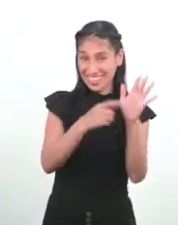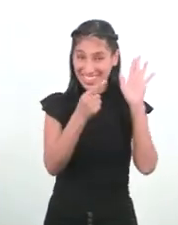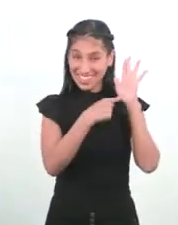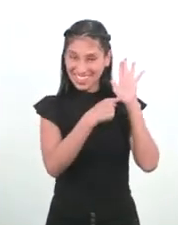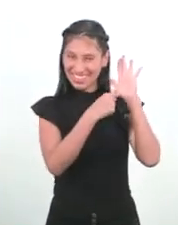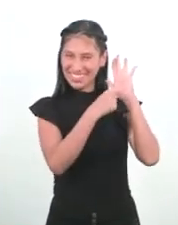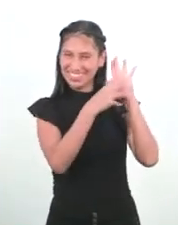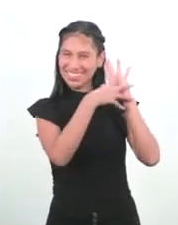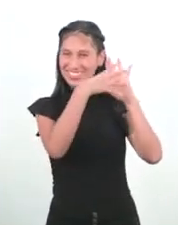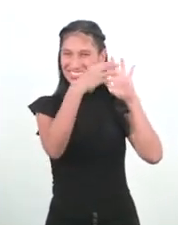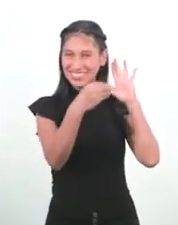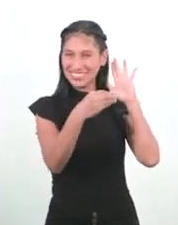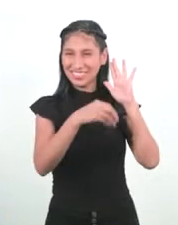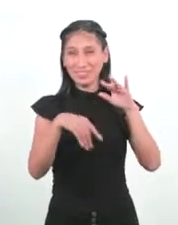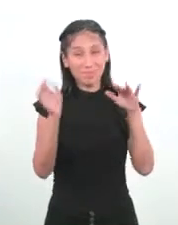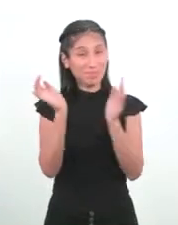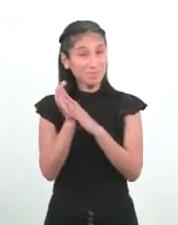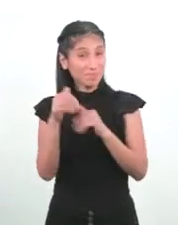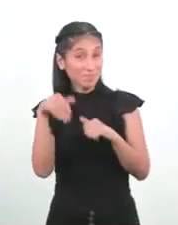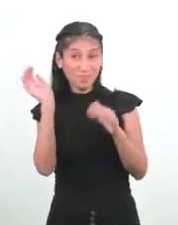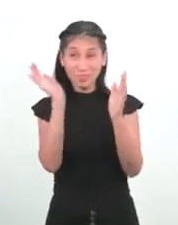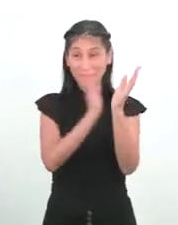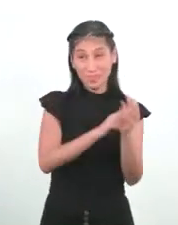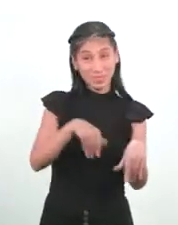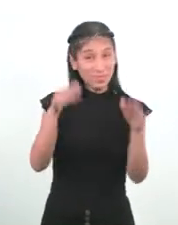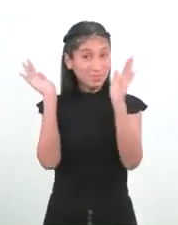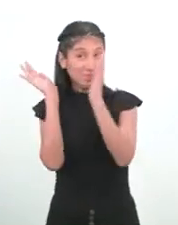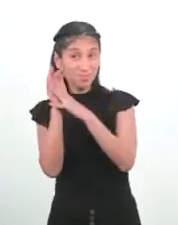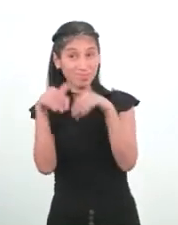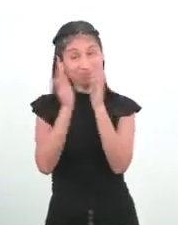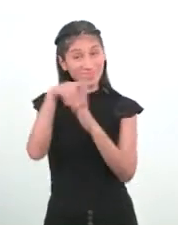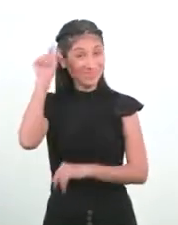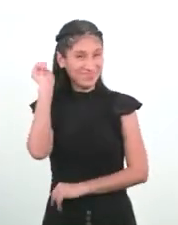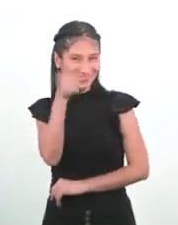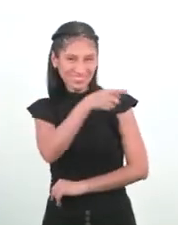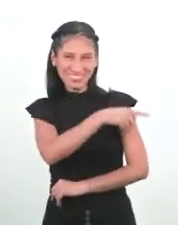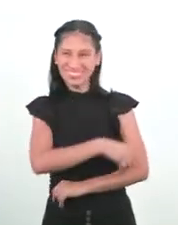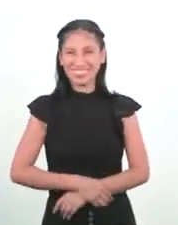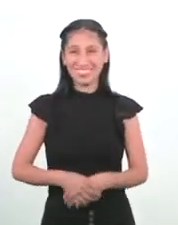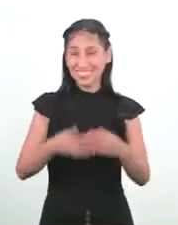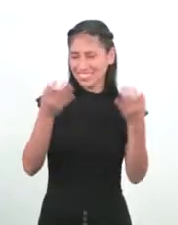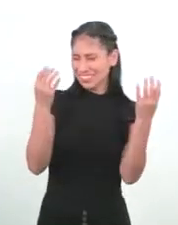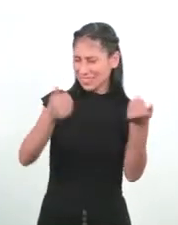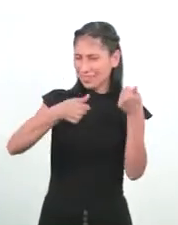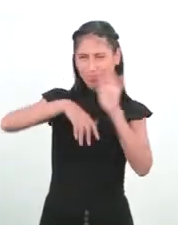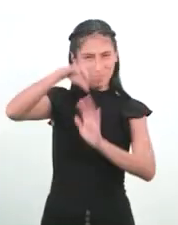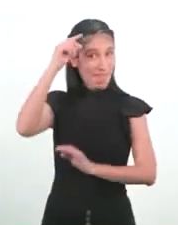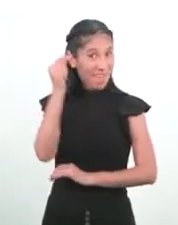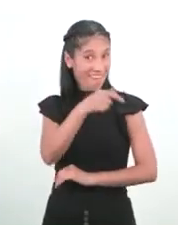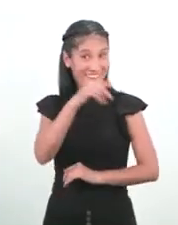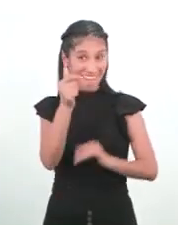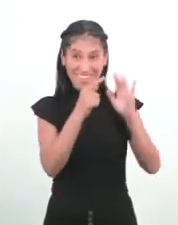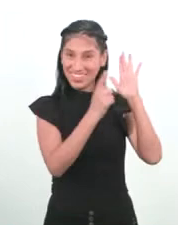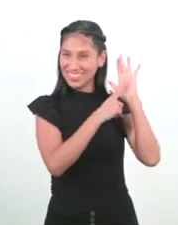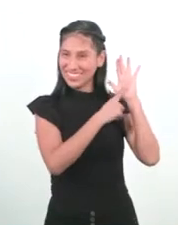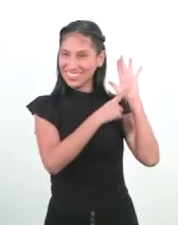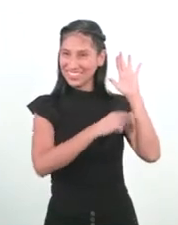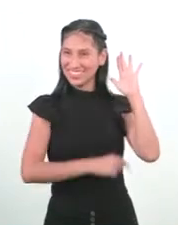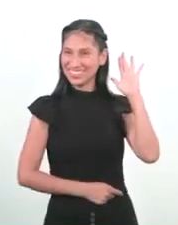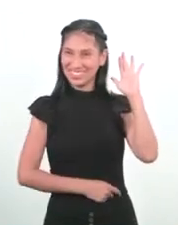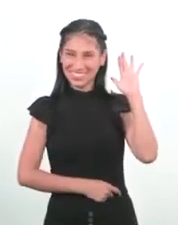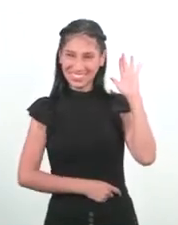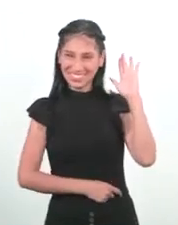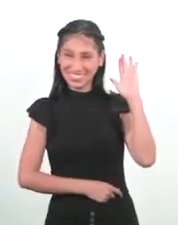Bum, a, bum, a, bum, a, a. Bum, a, bum, a, bum, bum, bum, a. Más rápido.